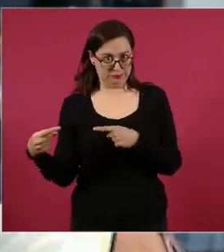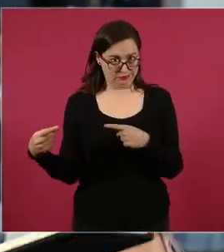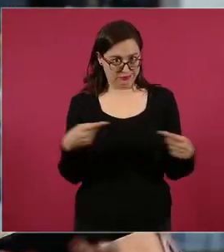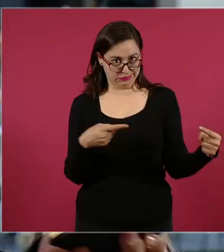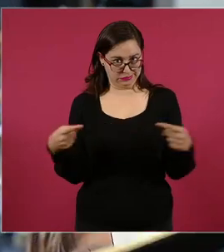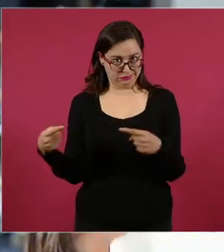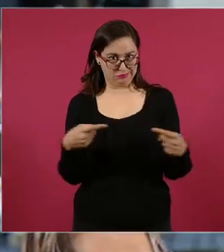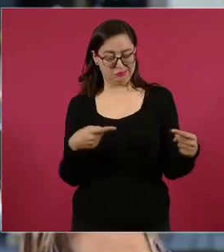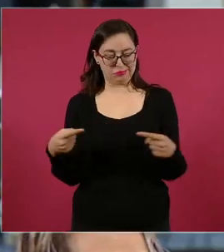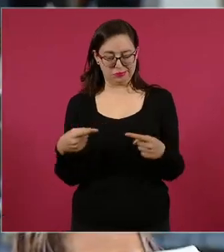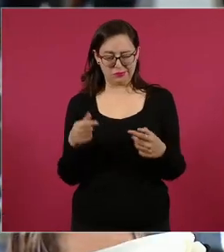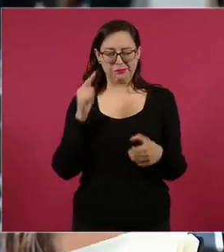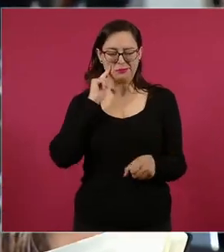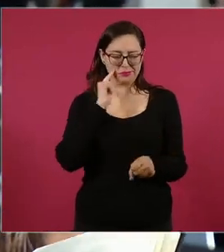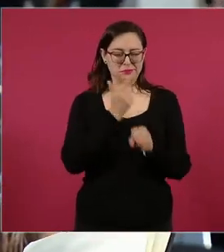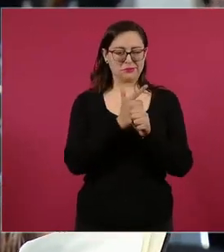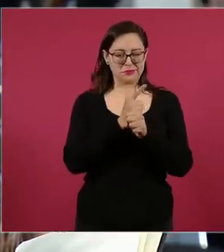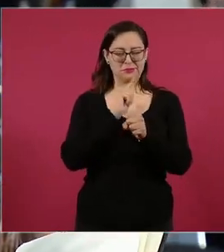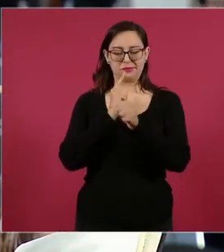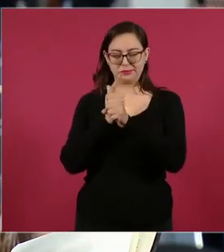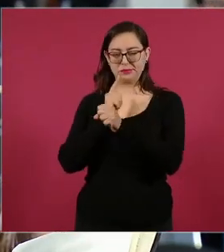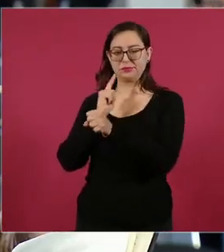de lo que sucede dentro de